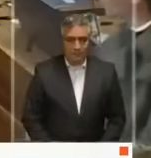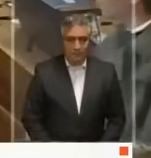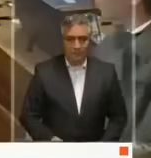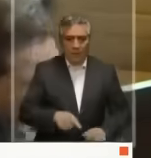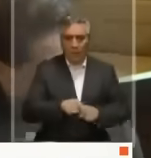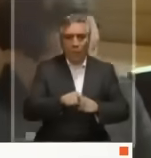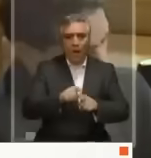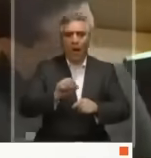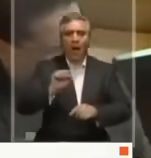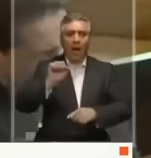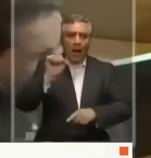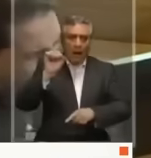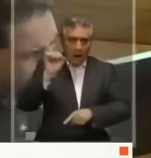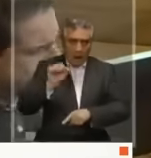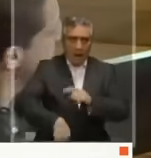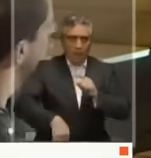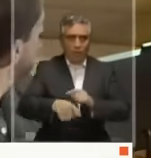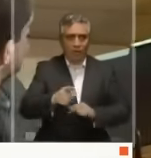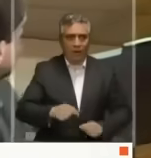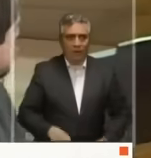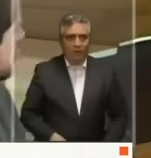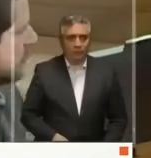Aprobado.